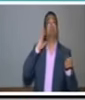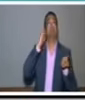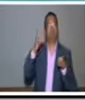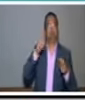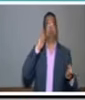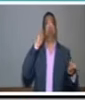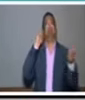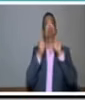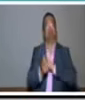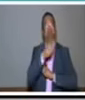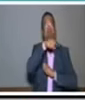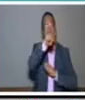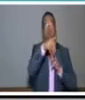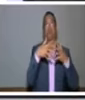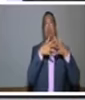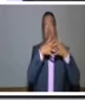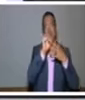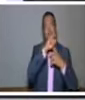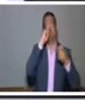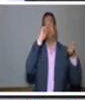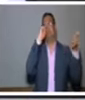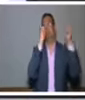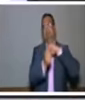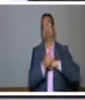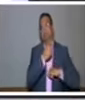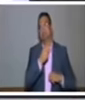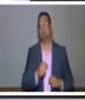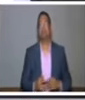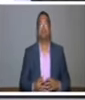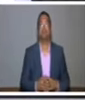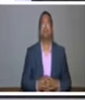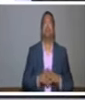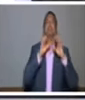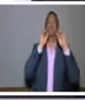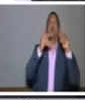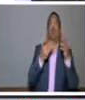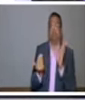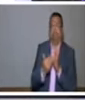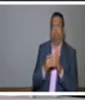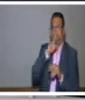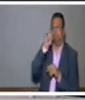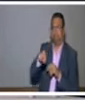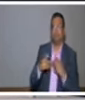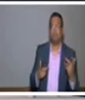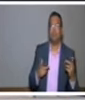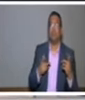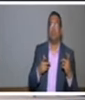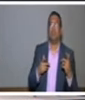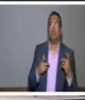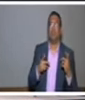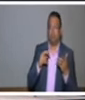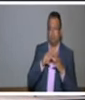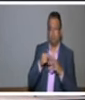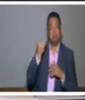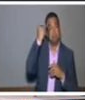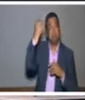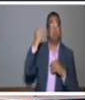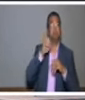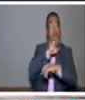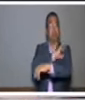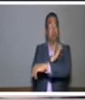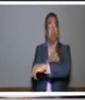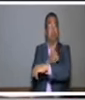nosotros, para los Estados Unidos. La pregunta de seguimiento es que el Partido Independentista ha propuesto la producción de energía renovable, utilizar